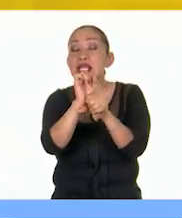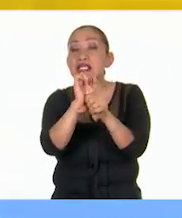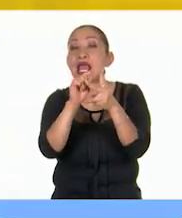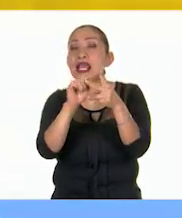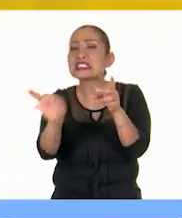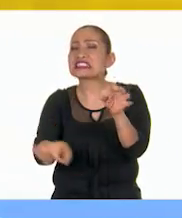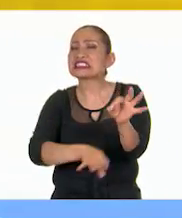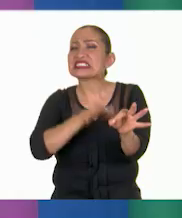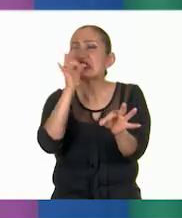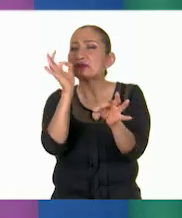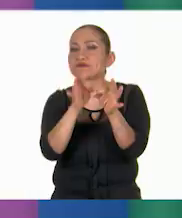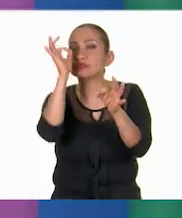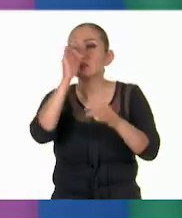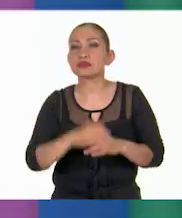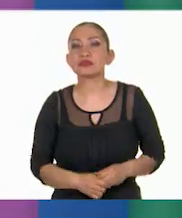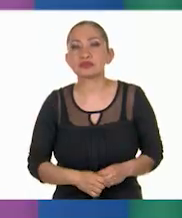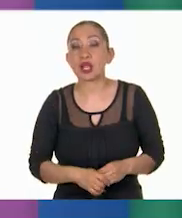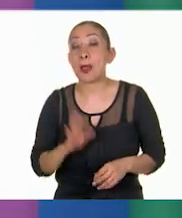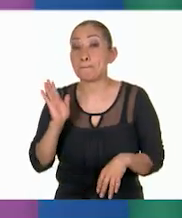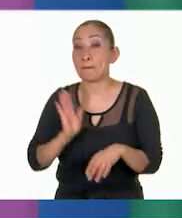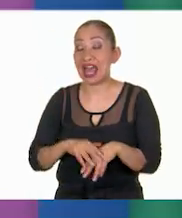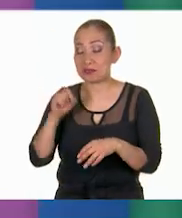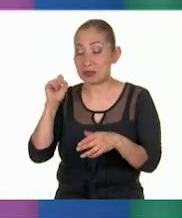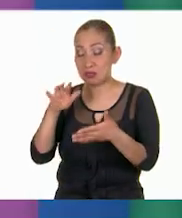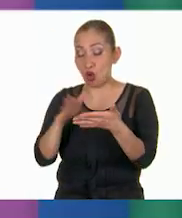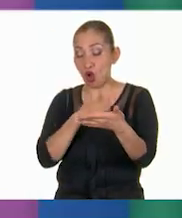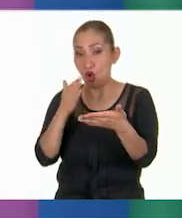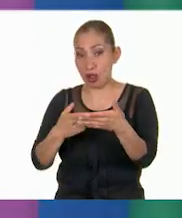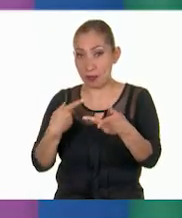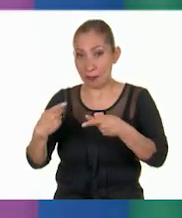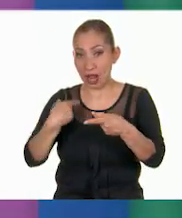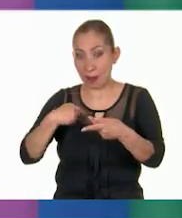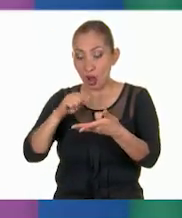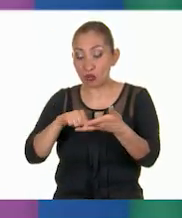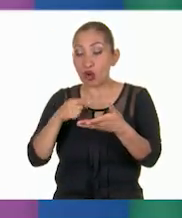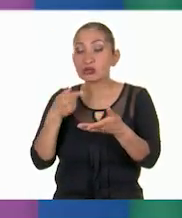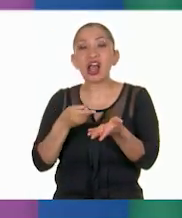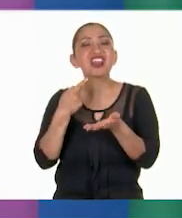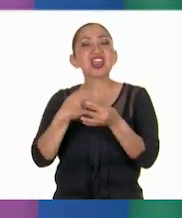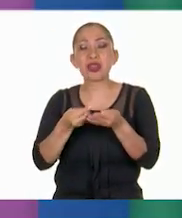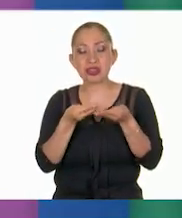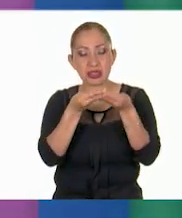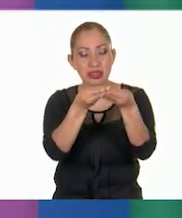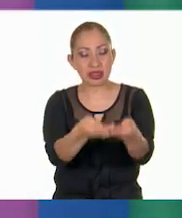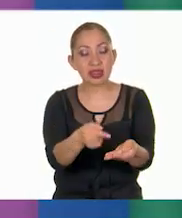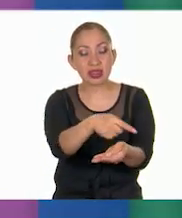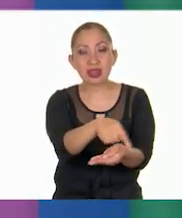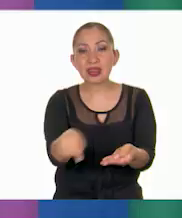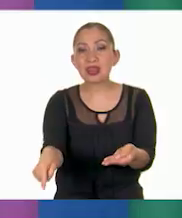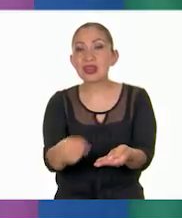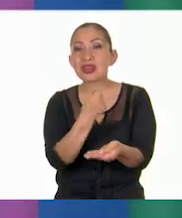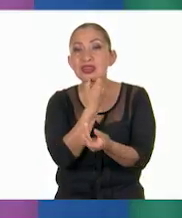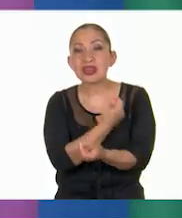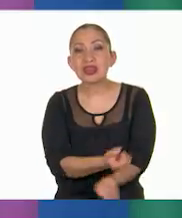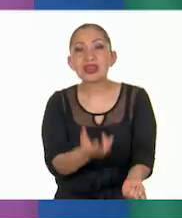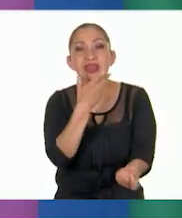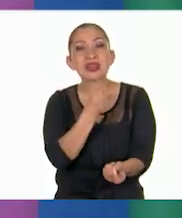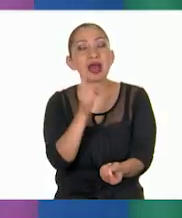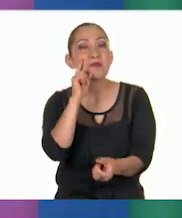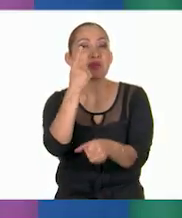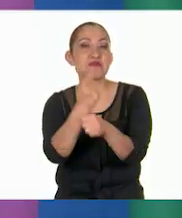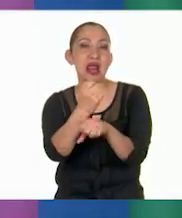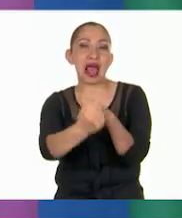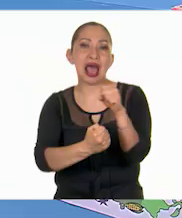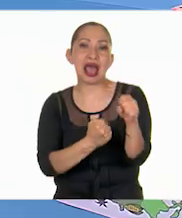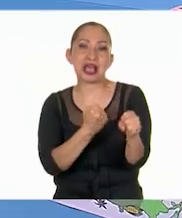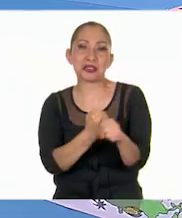y precisas. Aún más en el manual que elaboramos, pues su destinatario fueron los y las niñas de primer